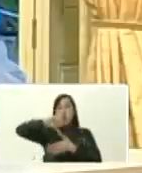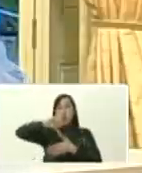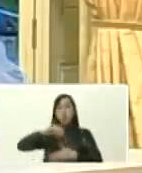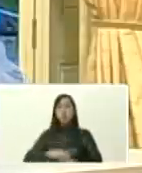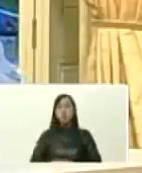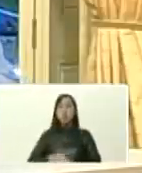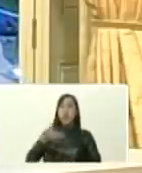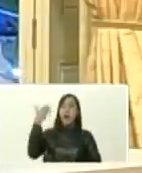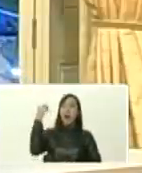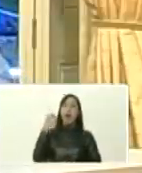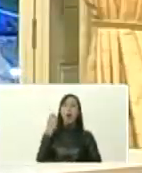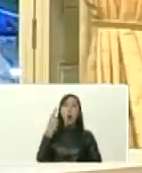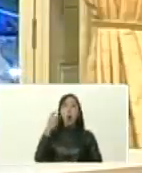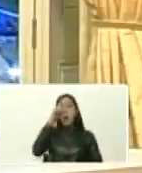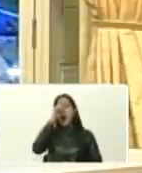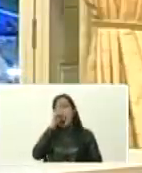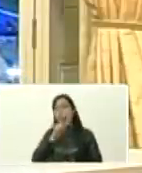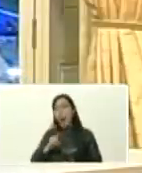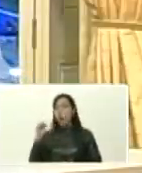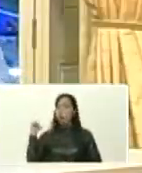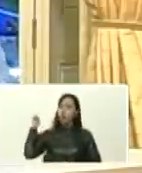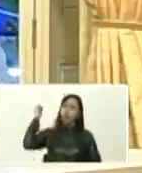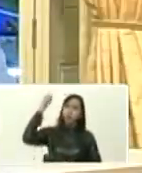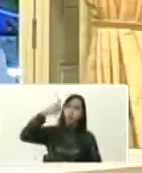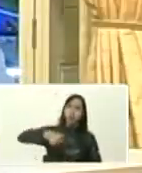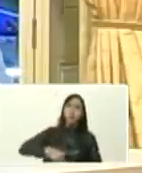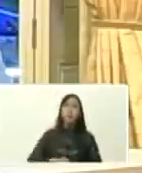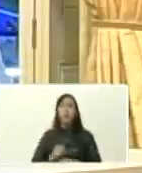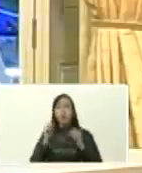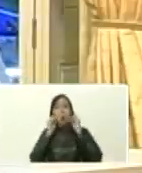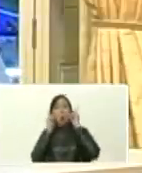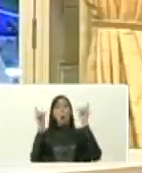años, de manera sorpresiva,